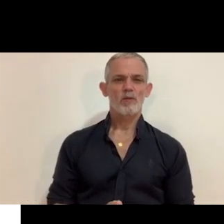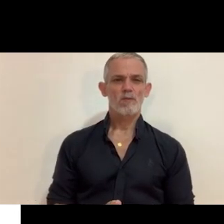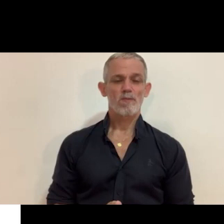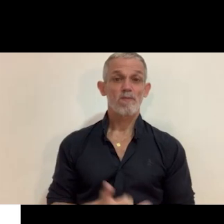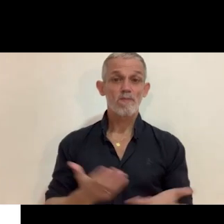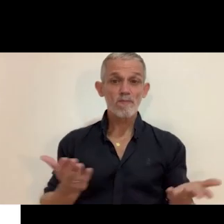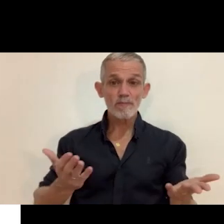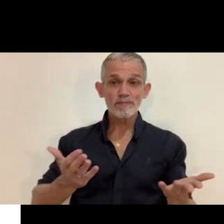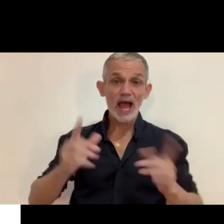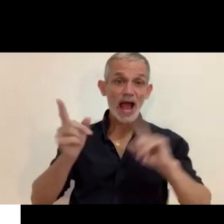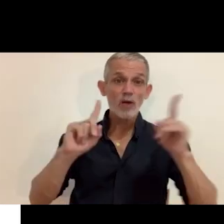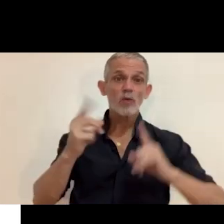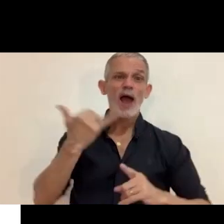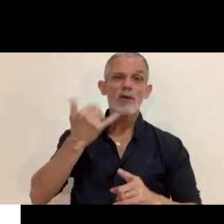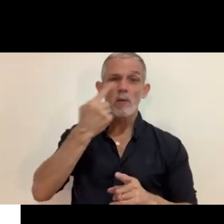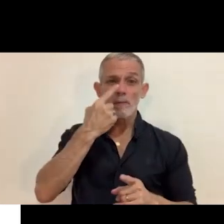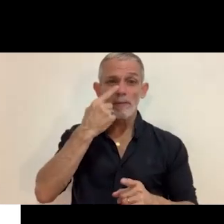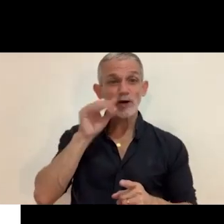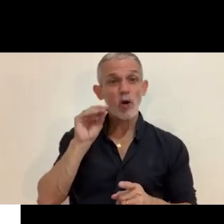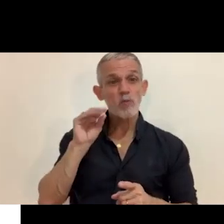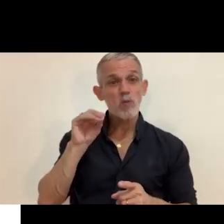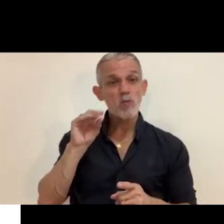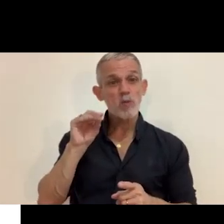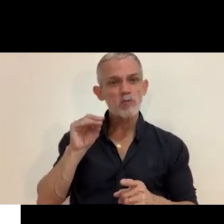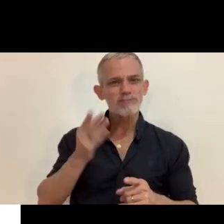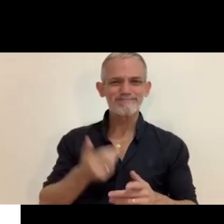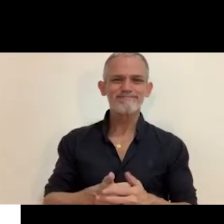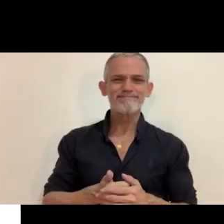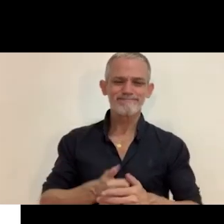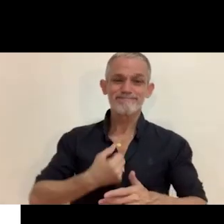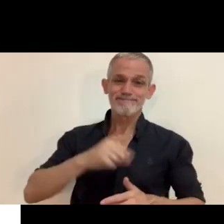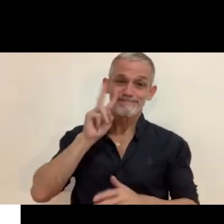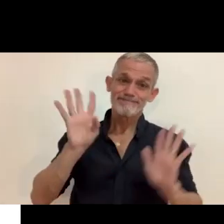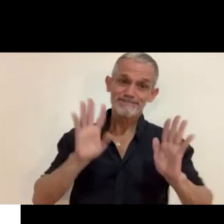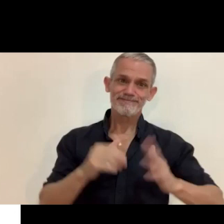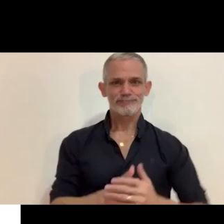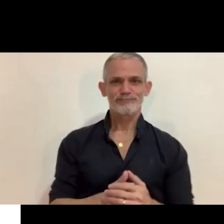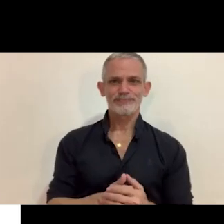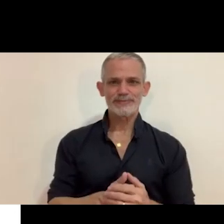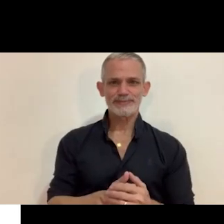Estimados, alguien tiene un audio abierto y eso les va a dejar sucia la grabación.